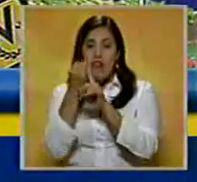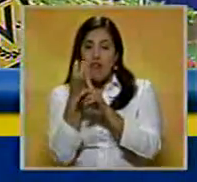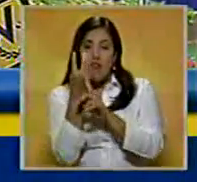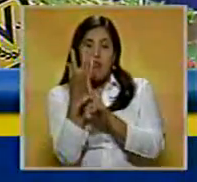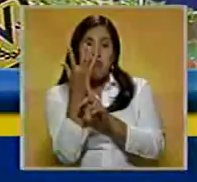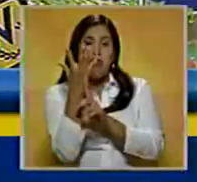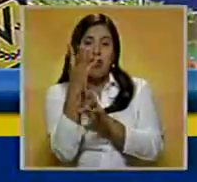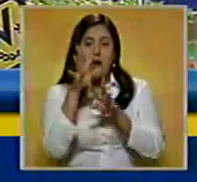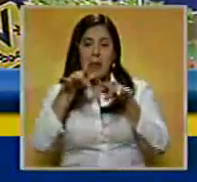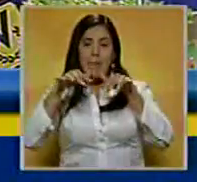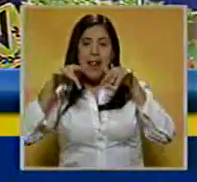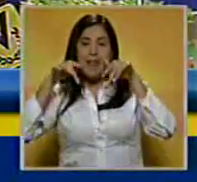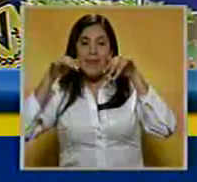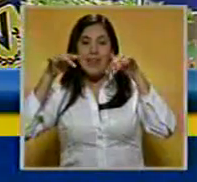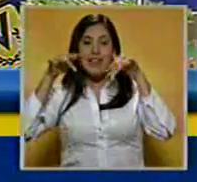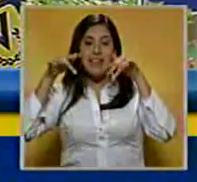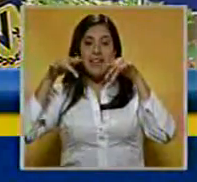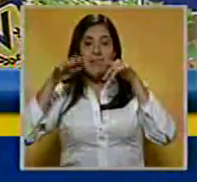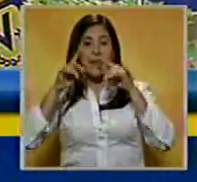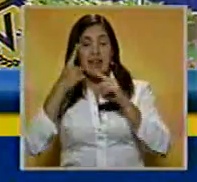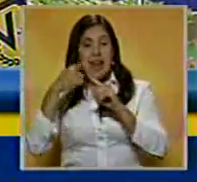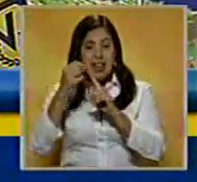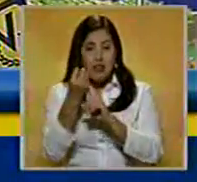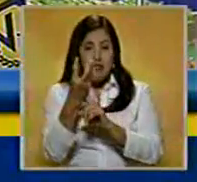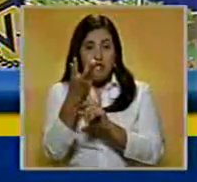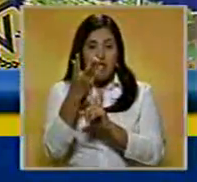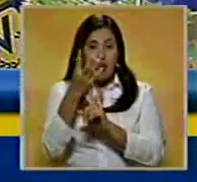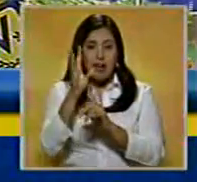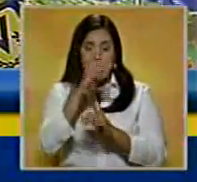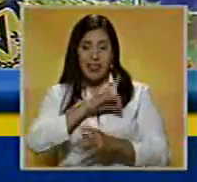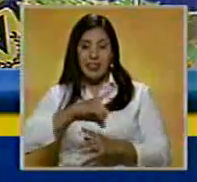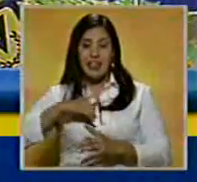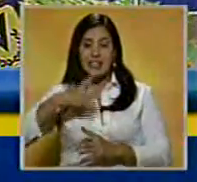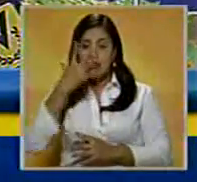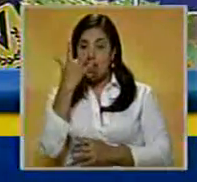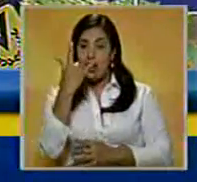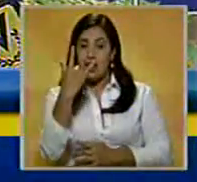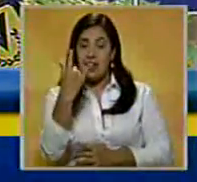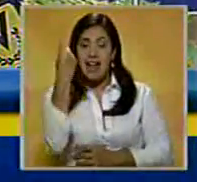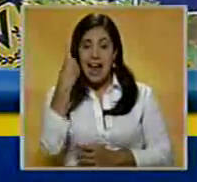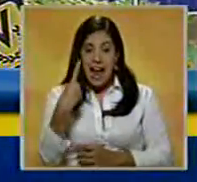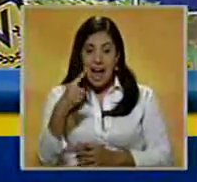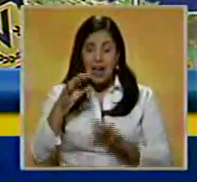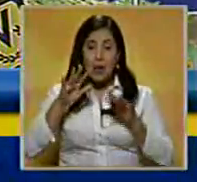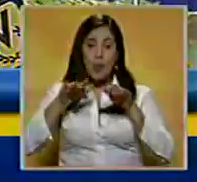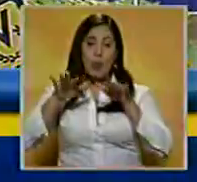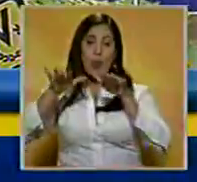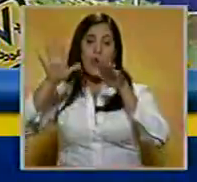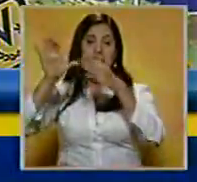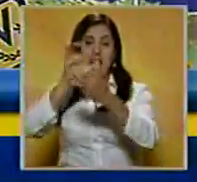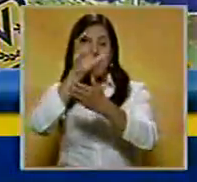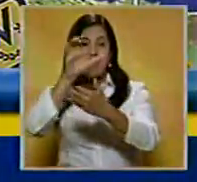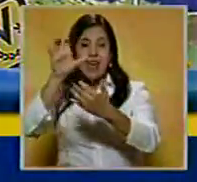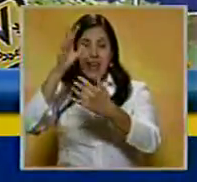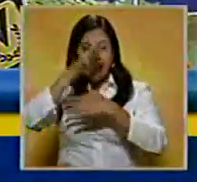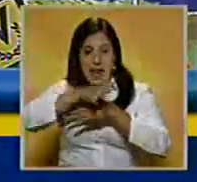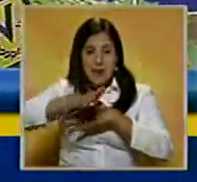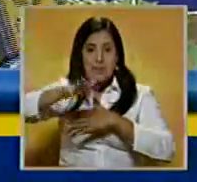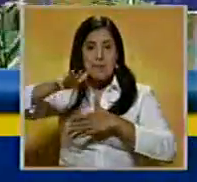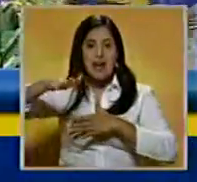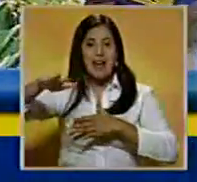de maravilla. Las alondras del deseo cantan, vuelan, vienen,